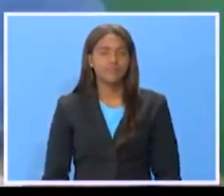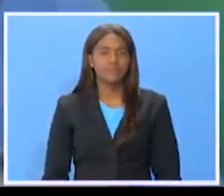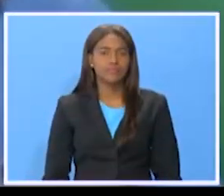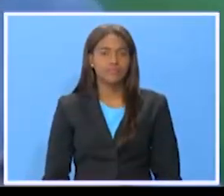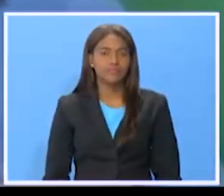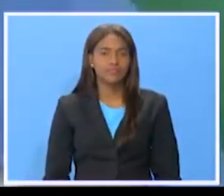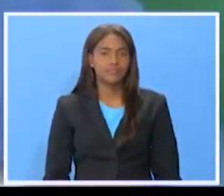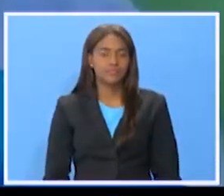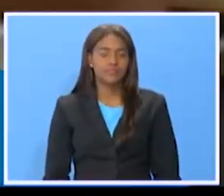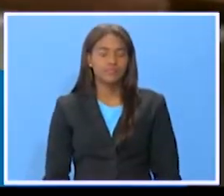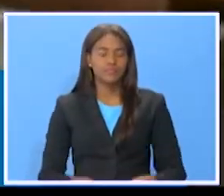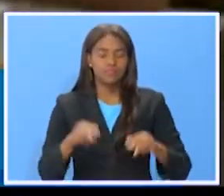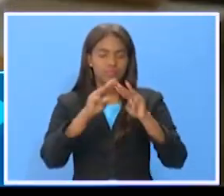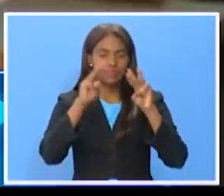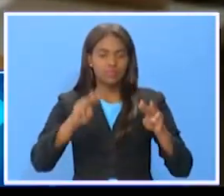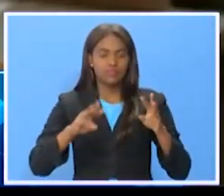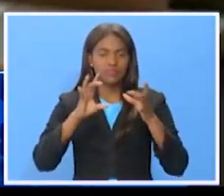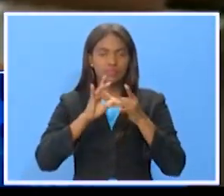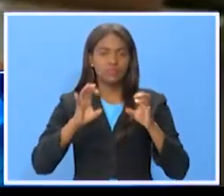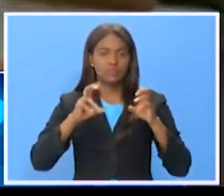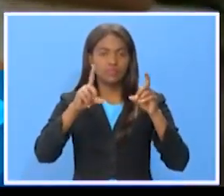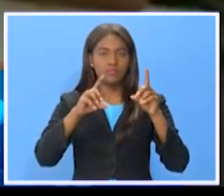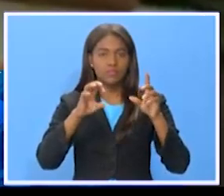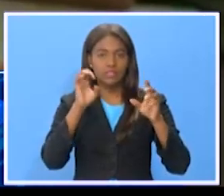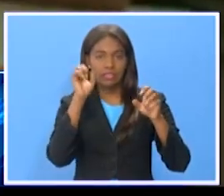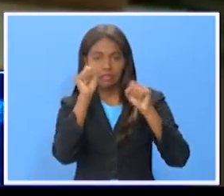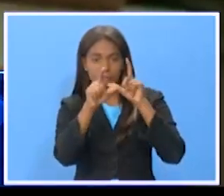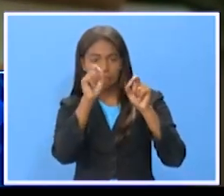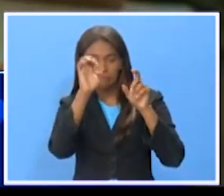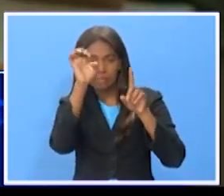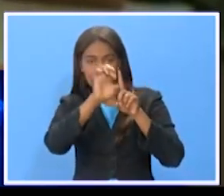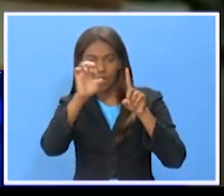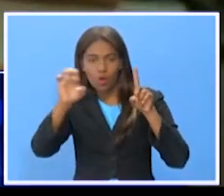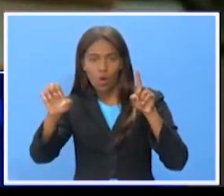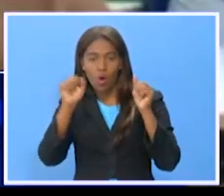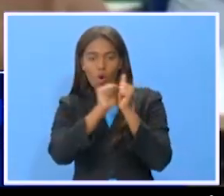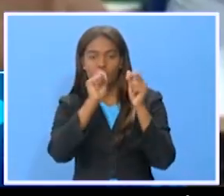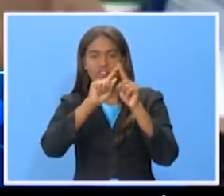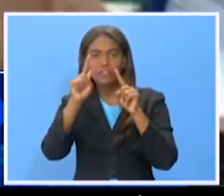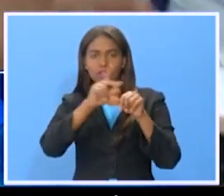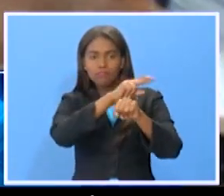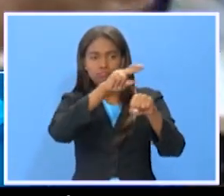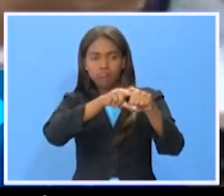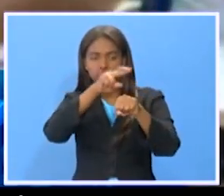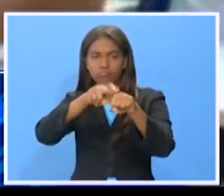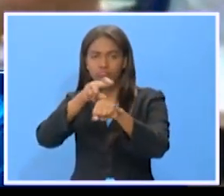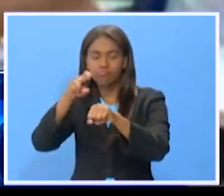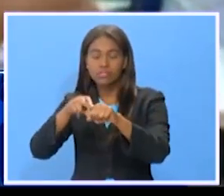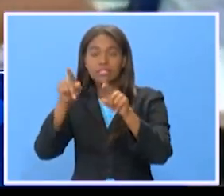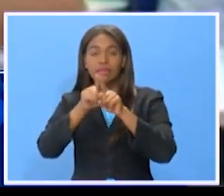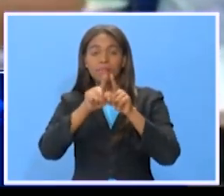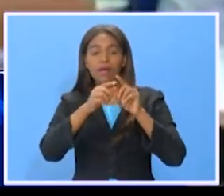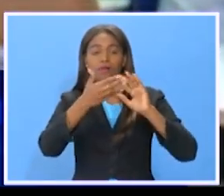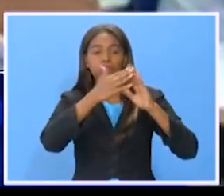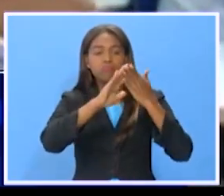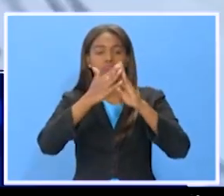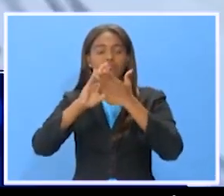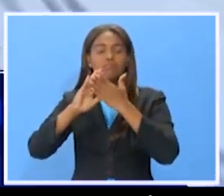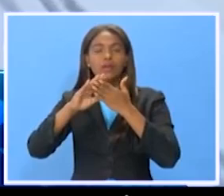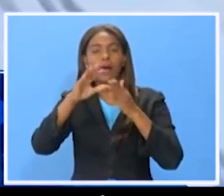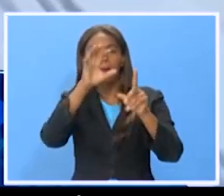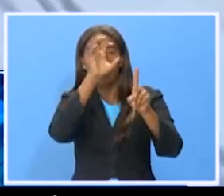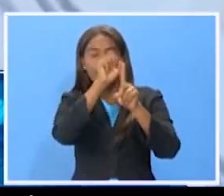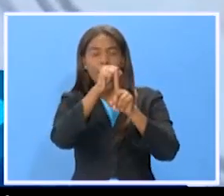Tras el Ministerio de Educación realizar una encuesta nacional con las distintas regionales y distritales, además de comunitarios,